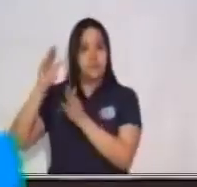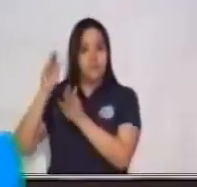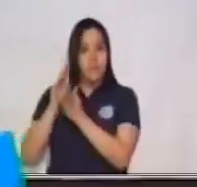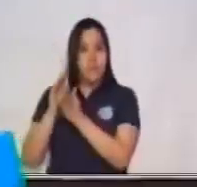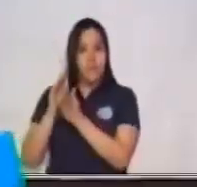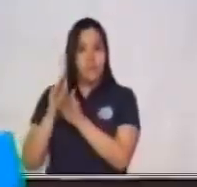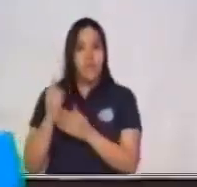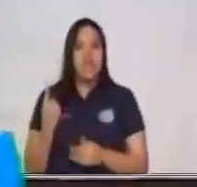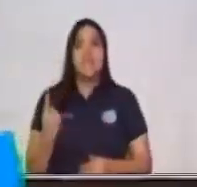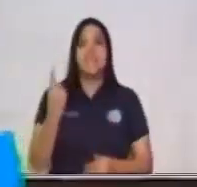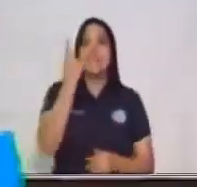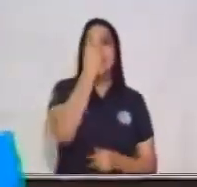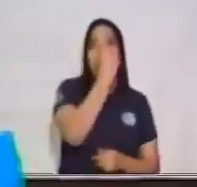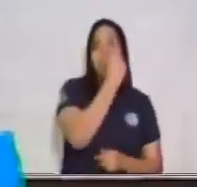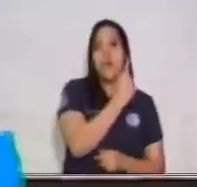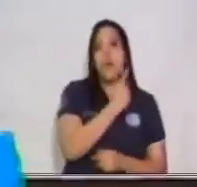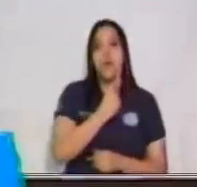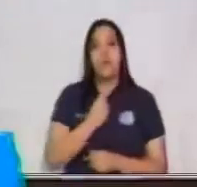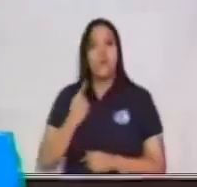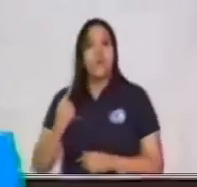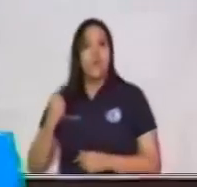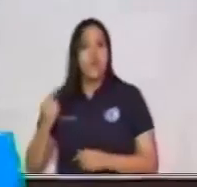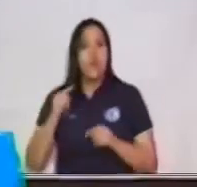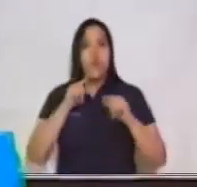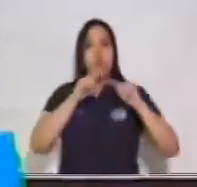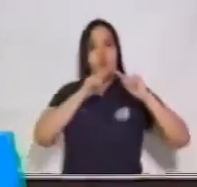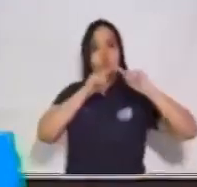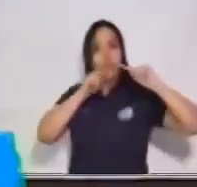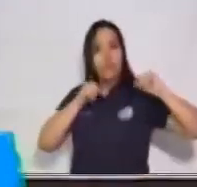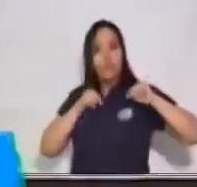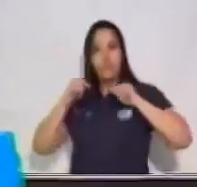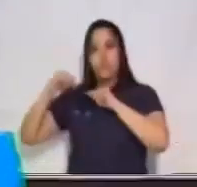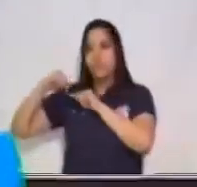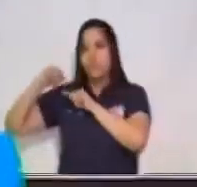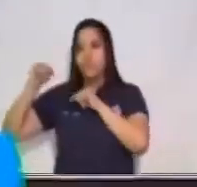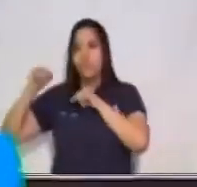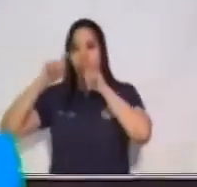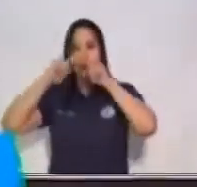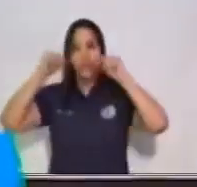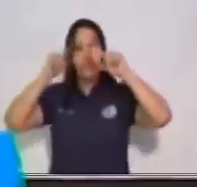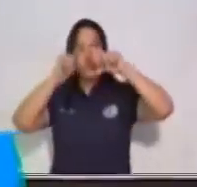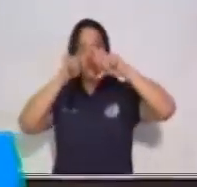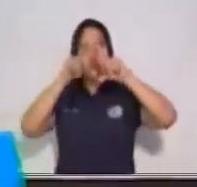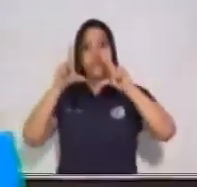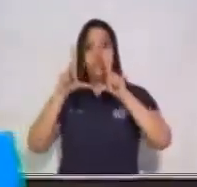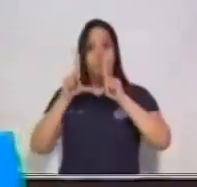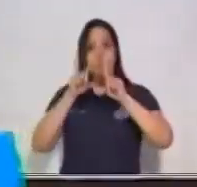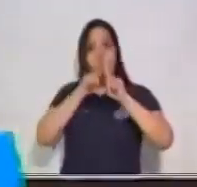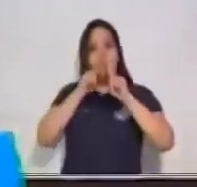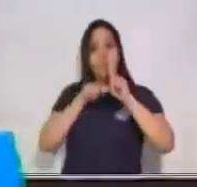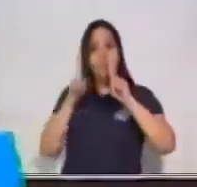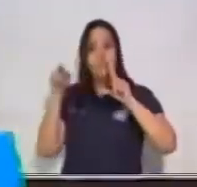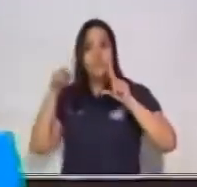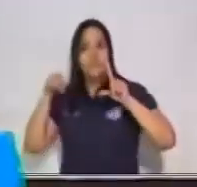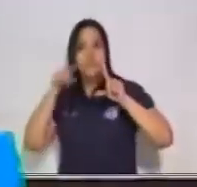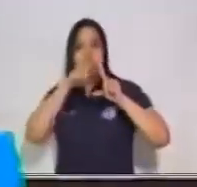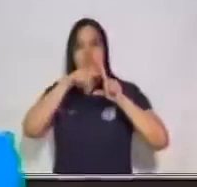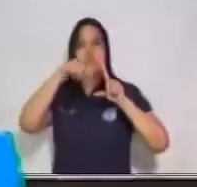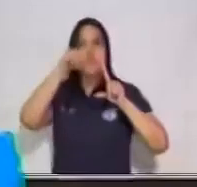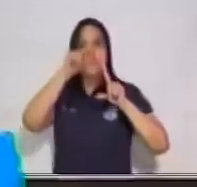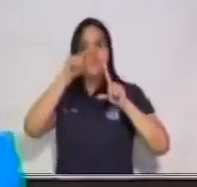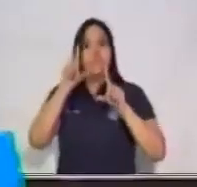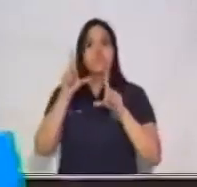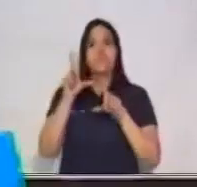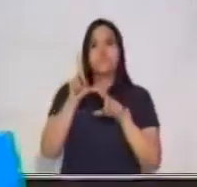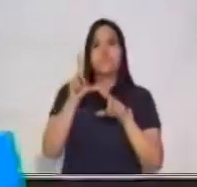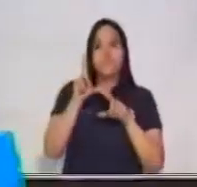cada vértice un ángulo. Para estos, para representar los ángulos, vamos a utilizar las letras del alfabeto